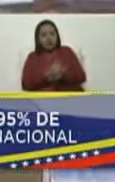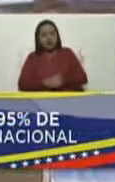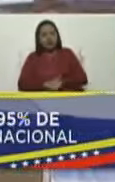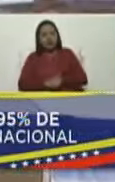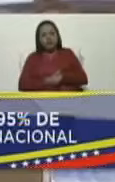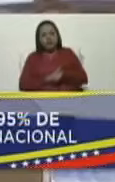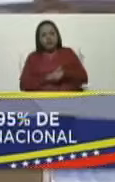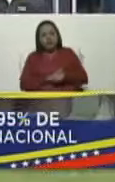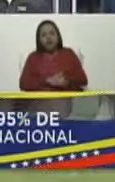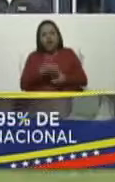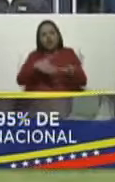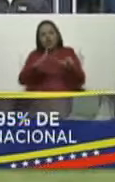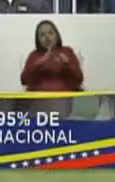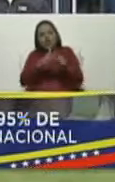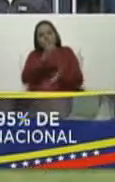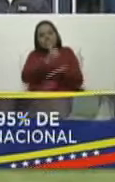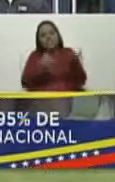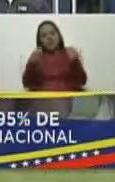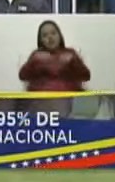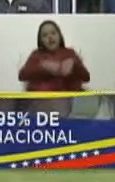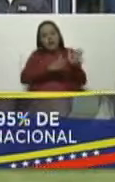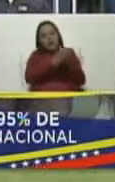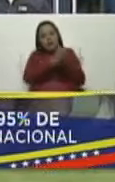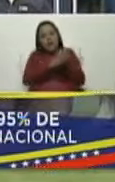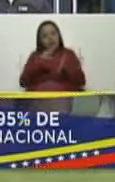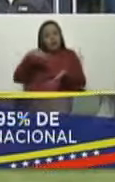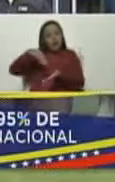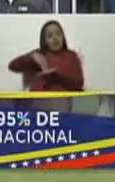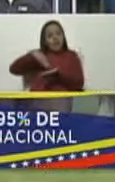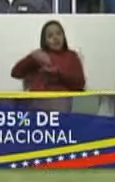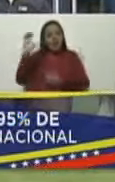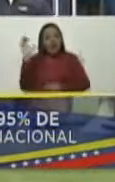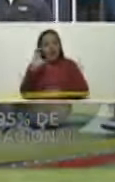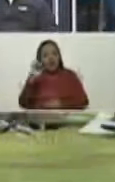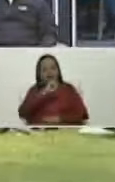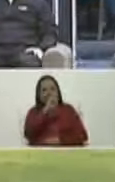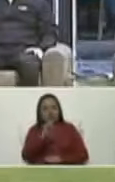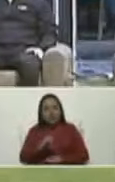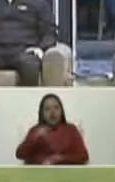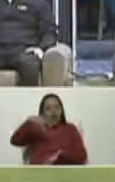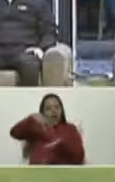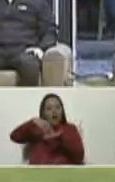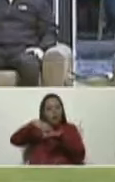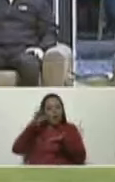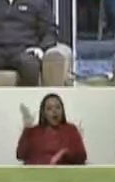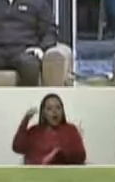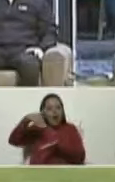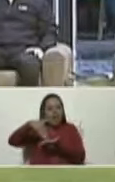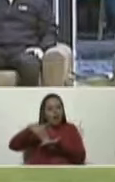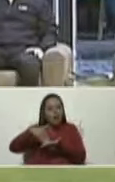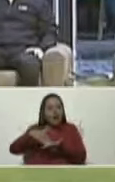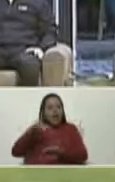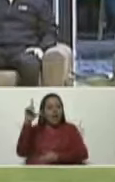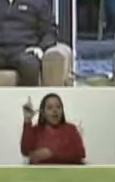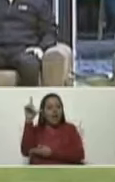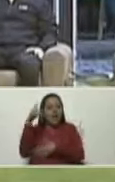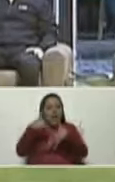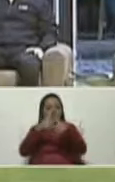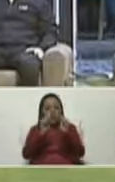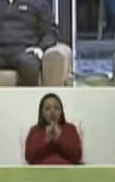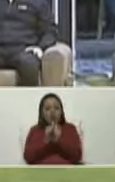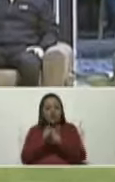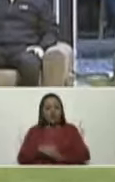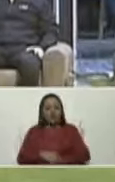se han registrado más emprendedores? Miranda, Caracas, Zulia, Carabobo, Aragua, Lara, Anzoátegui,